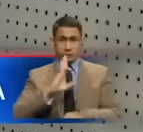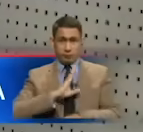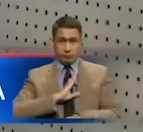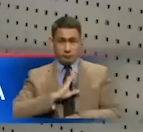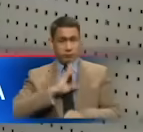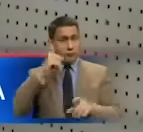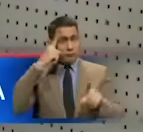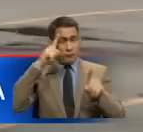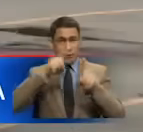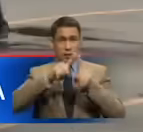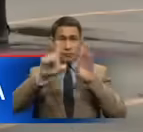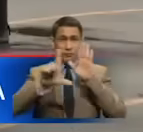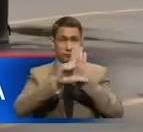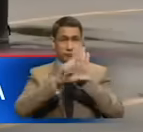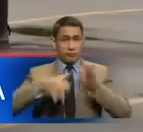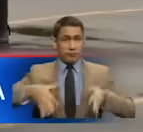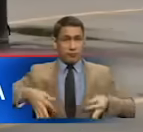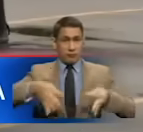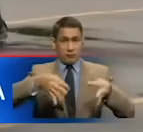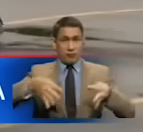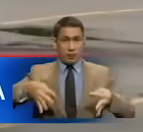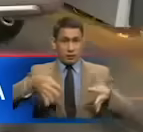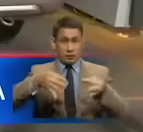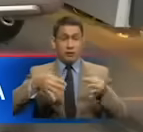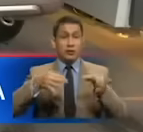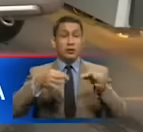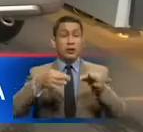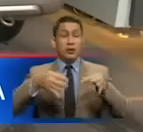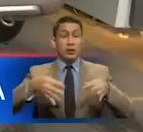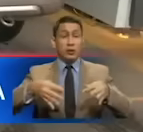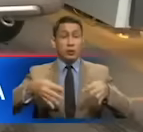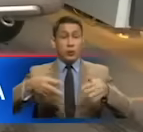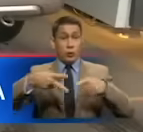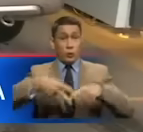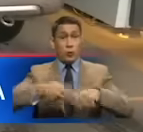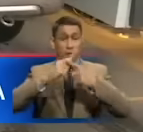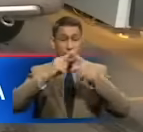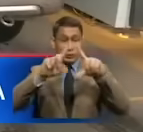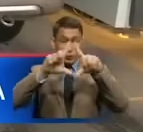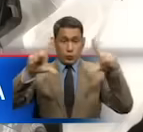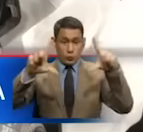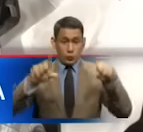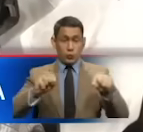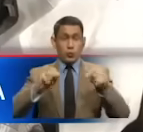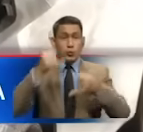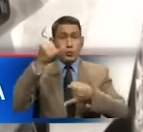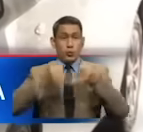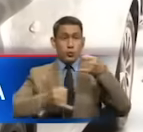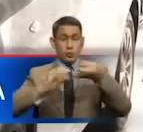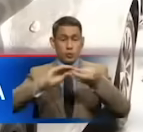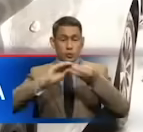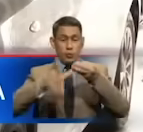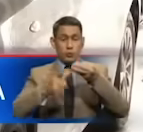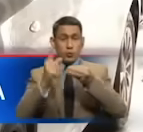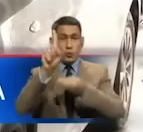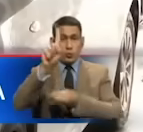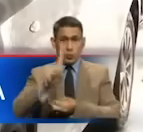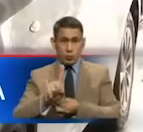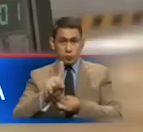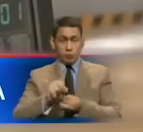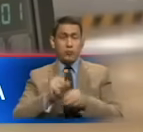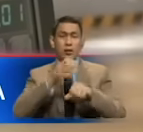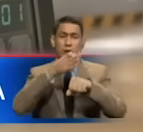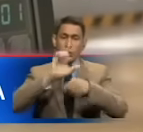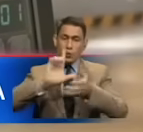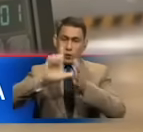ley. Recordemos que en febrero ya rige para las personas que tienen en su placa el último dígito 1 y sus sucesivamente pues se